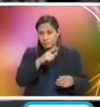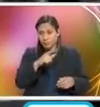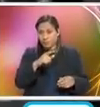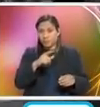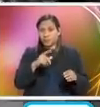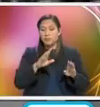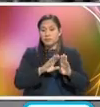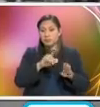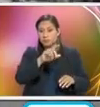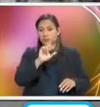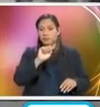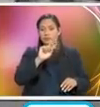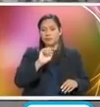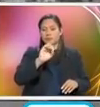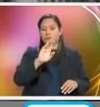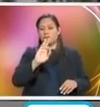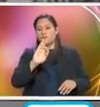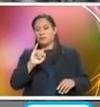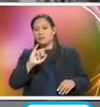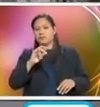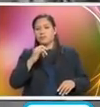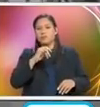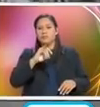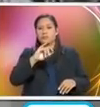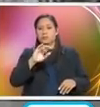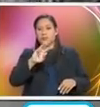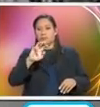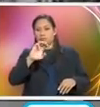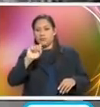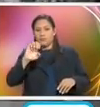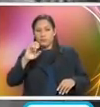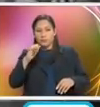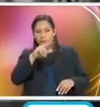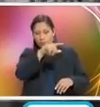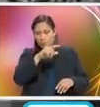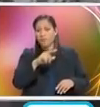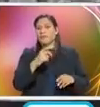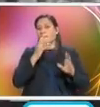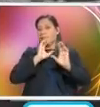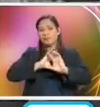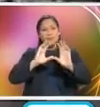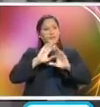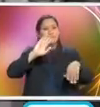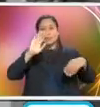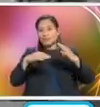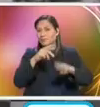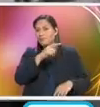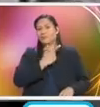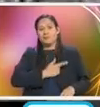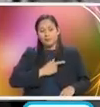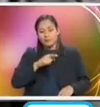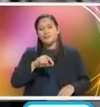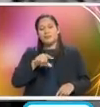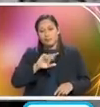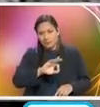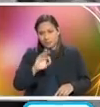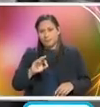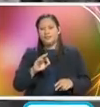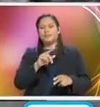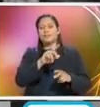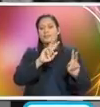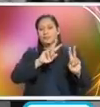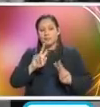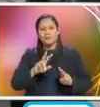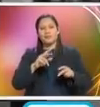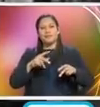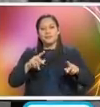USA, está Surfing USA de Ahí Beach está. Boys, exactamente. Este es un clásico Ajá, pero mundial además y chequen de verano. Lo que es pantalón